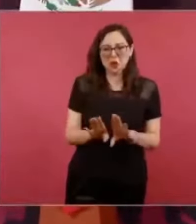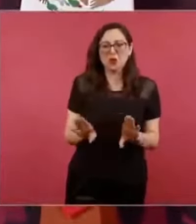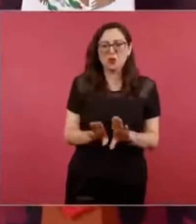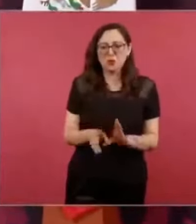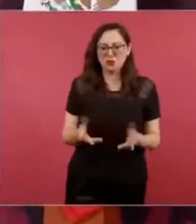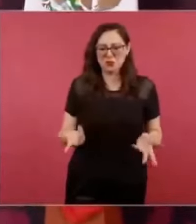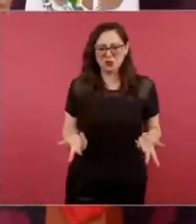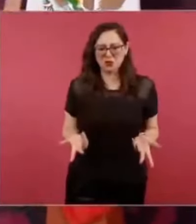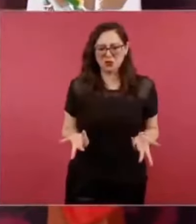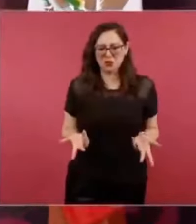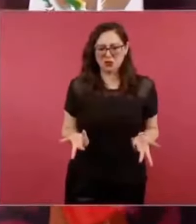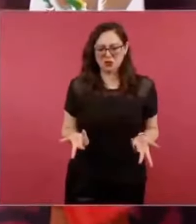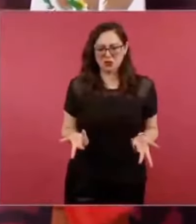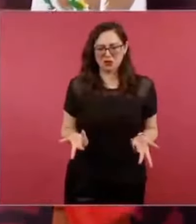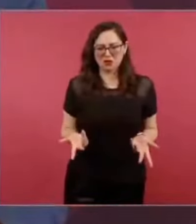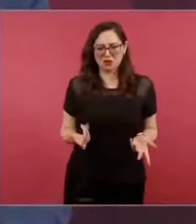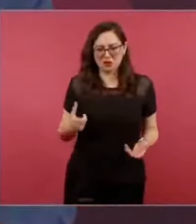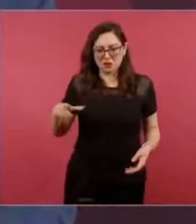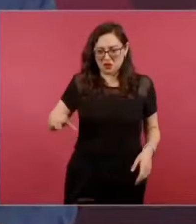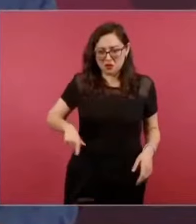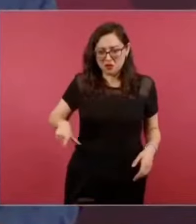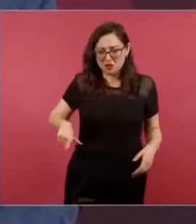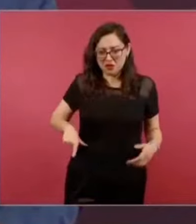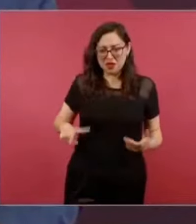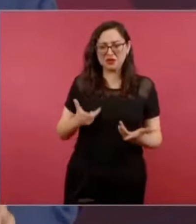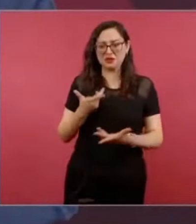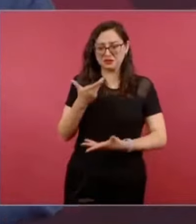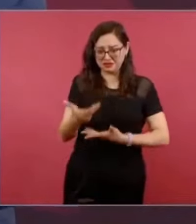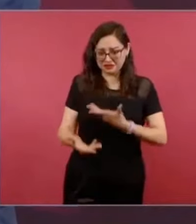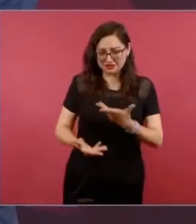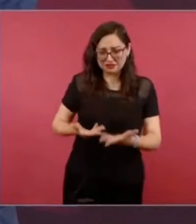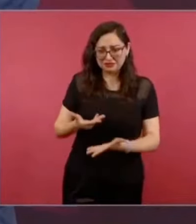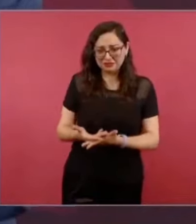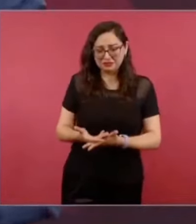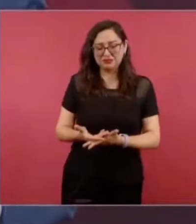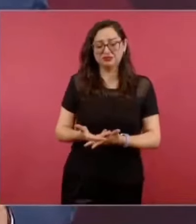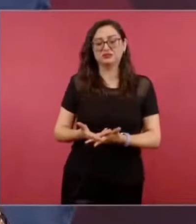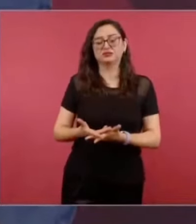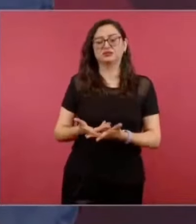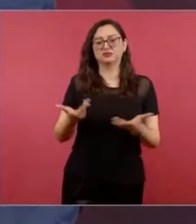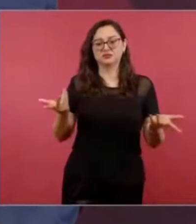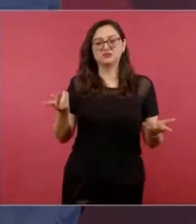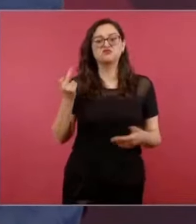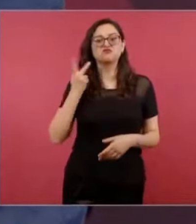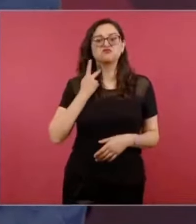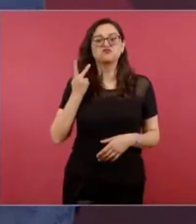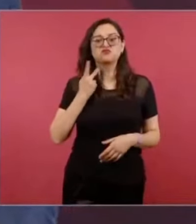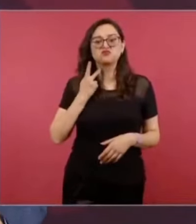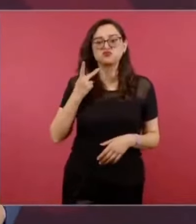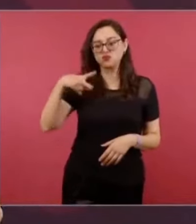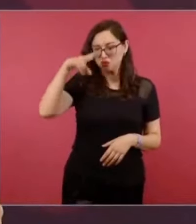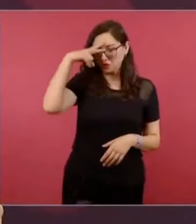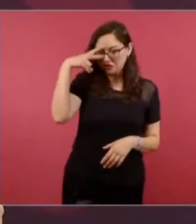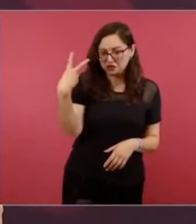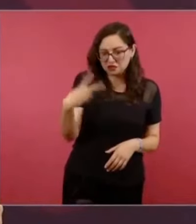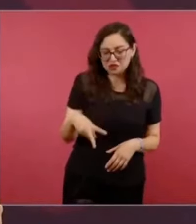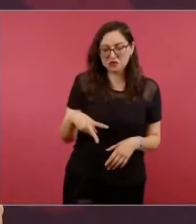Un servidor público, un diplomático de nuestro país